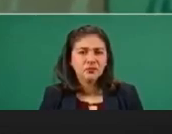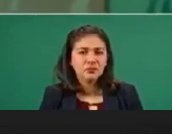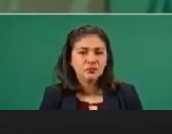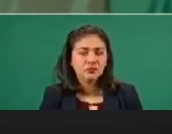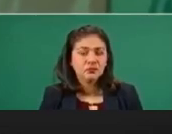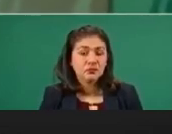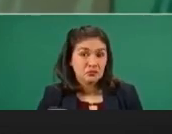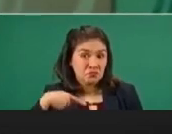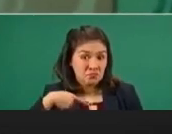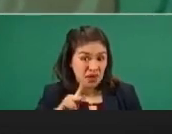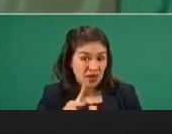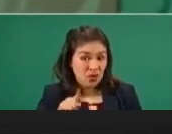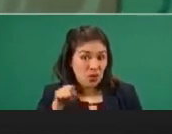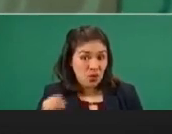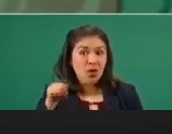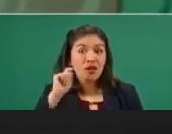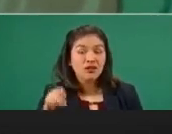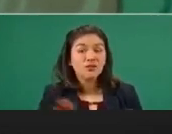protagonista de